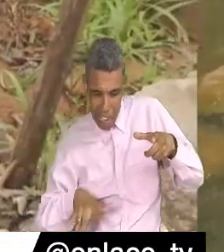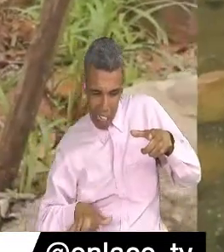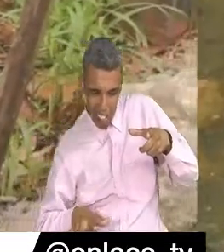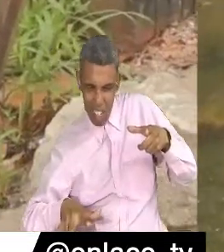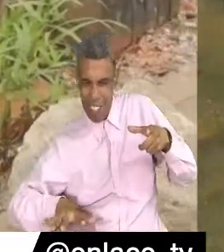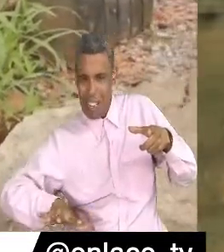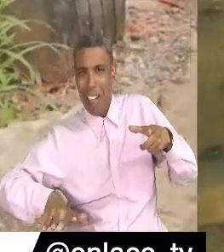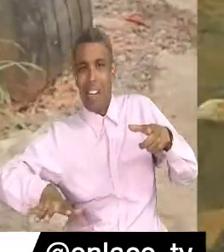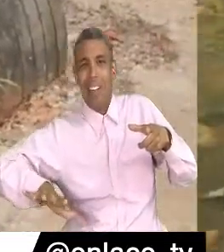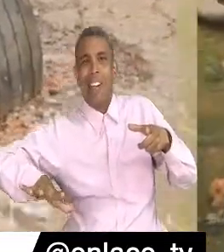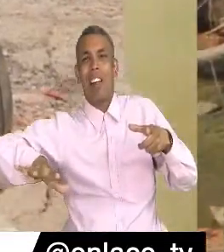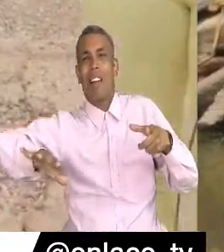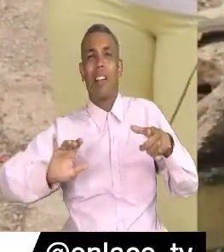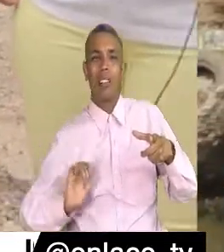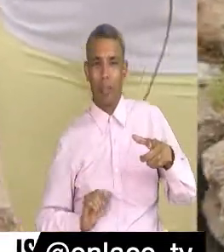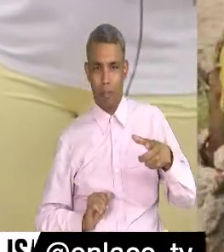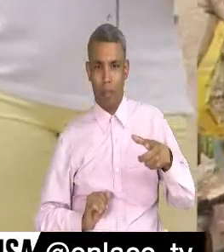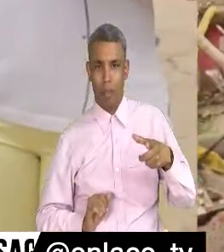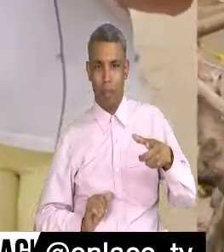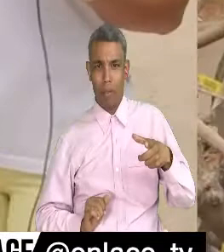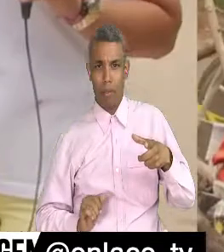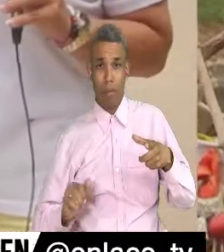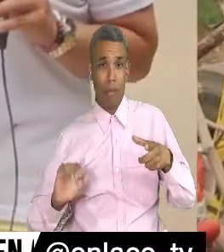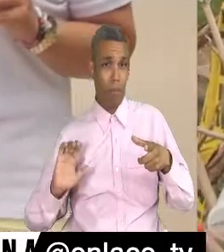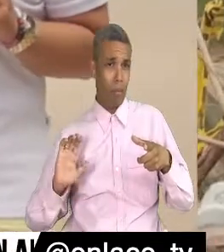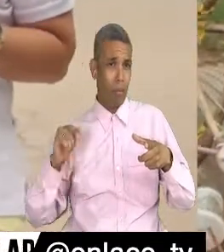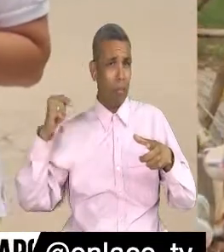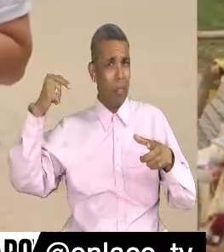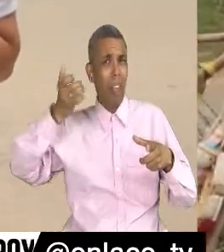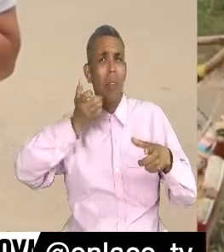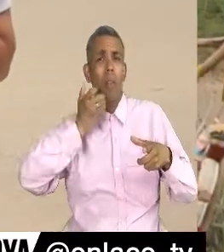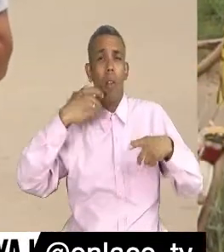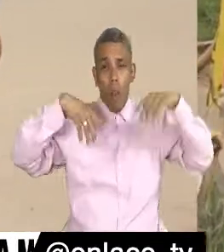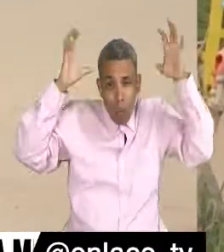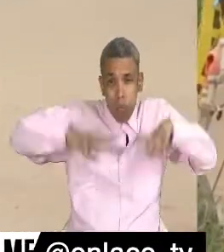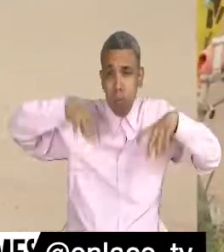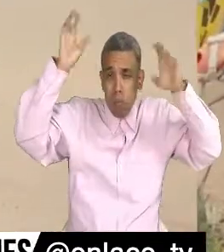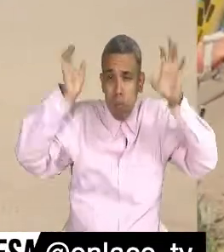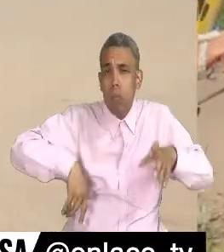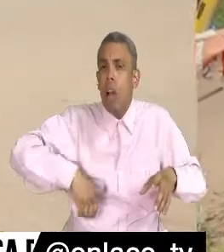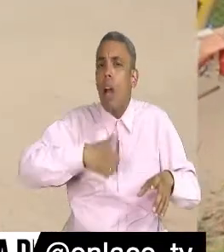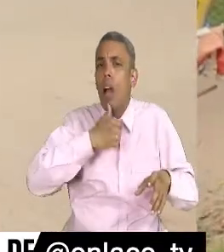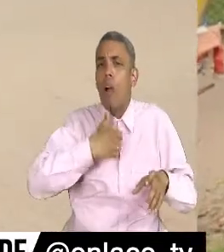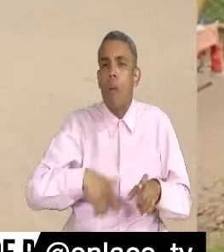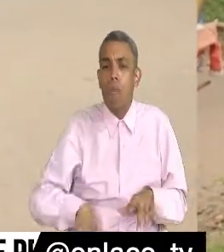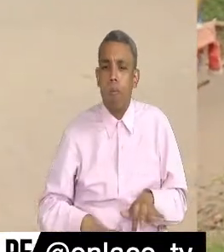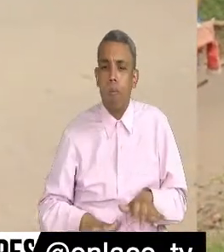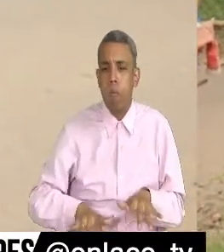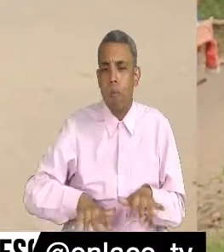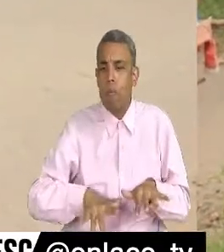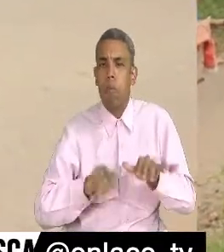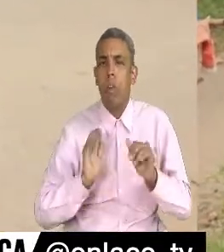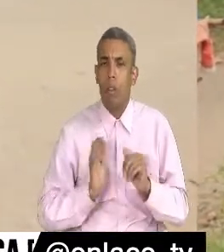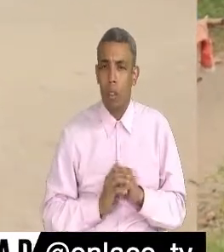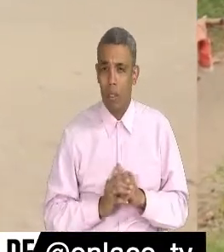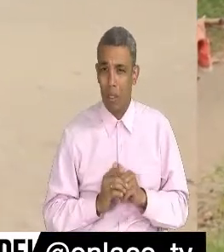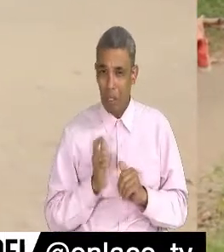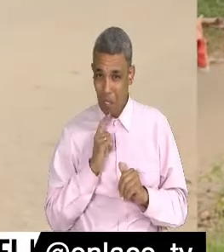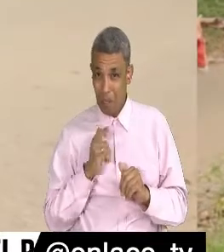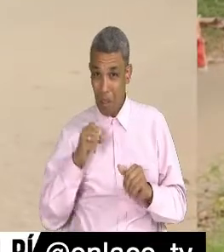el riesgo que representa este hueco para los conductores de motociclistas, quienes maniobran en medio de este hueco para tratar de cortar